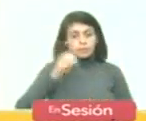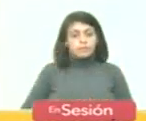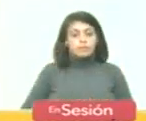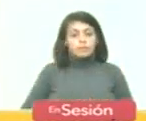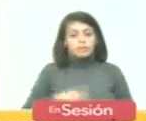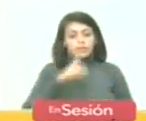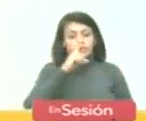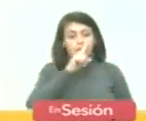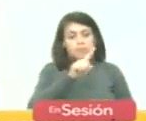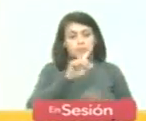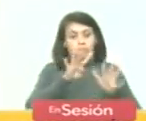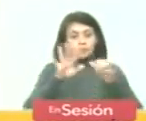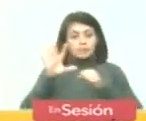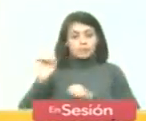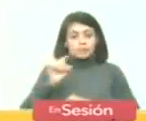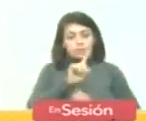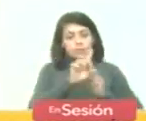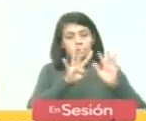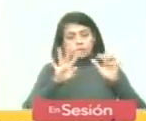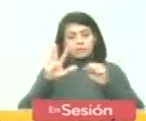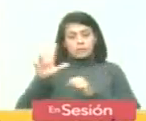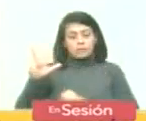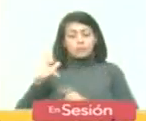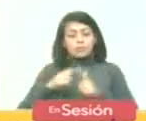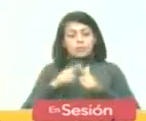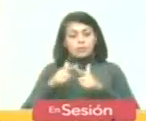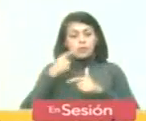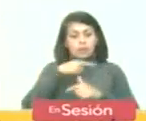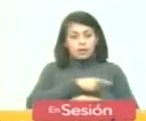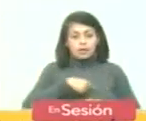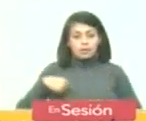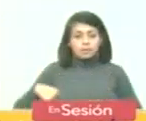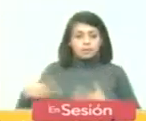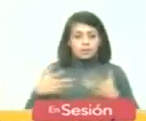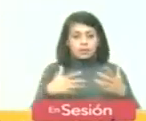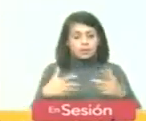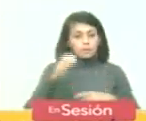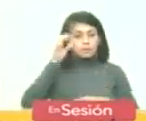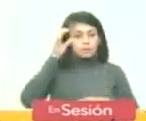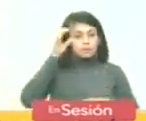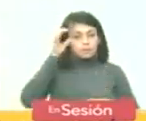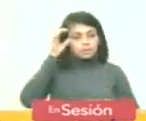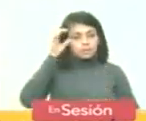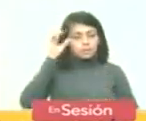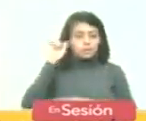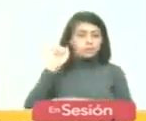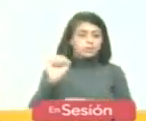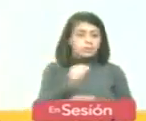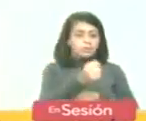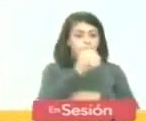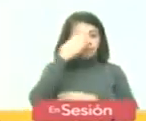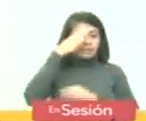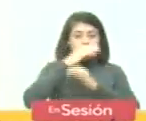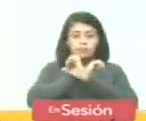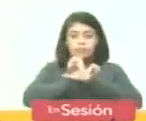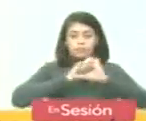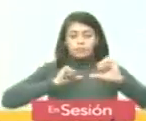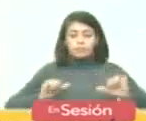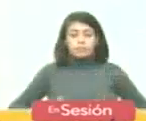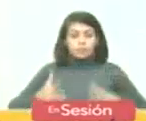los años 50 y 53, y por eso China entra en la guerra de Corea y derrota militarmente a